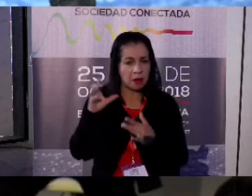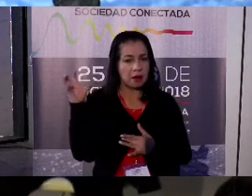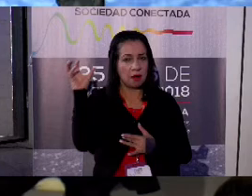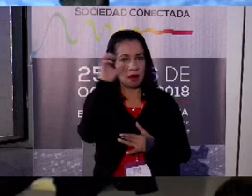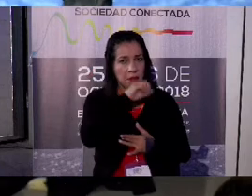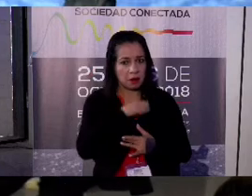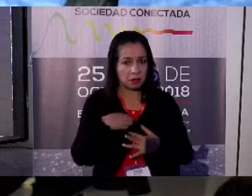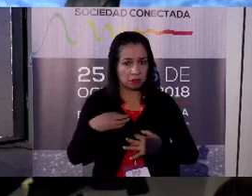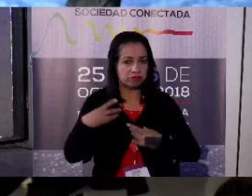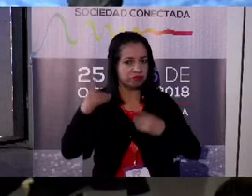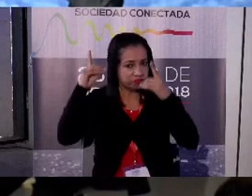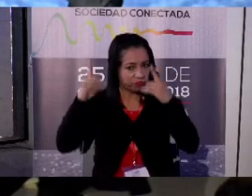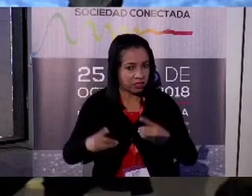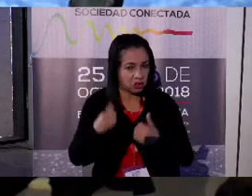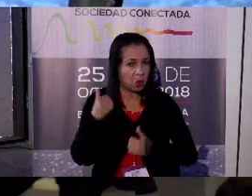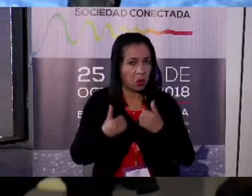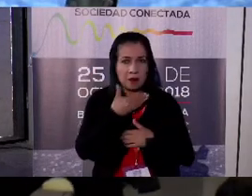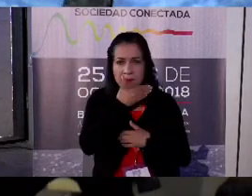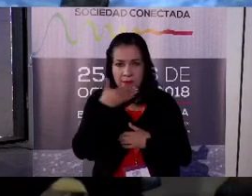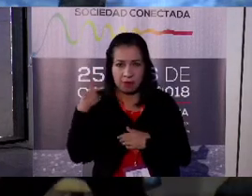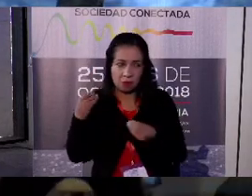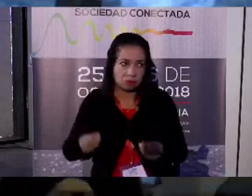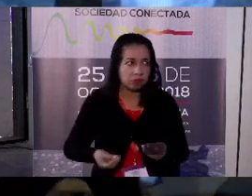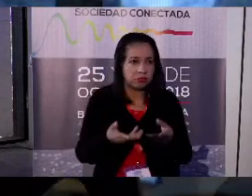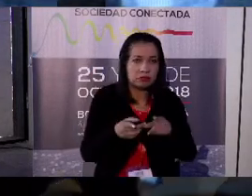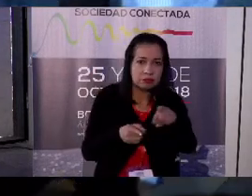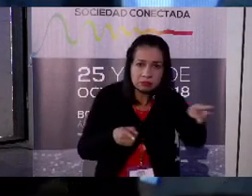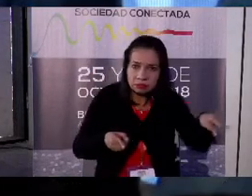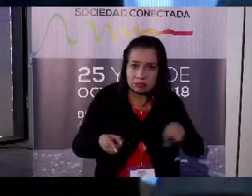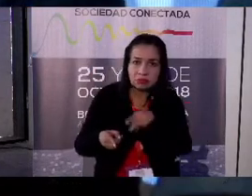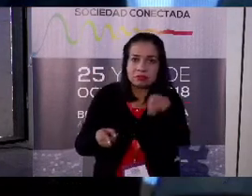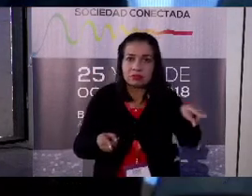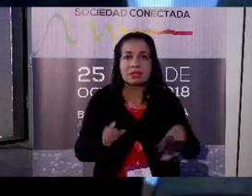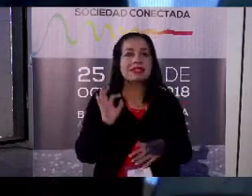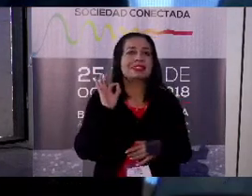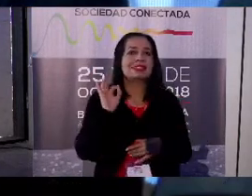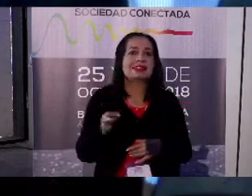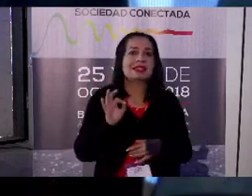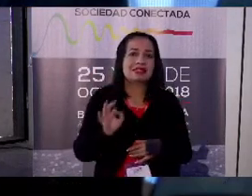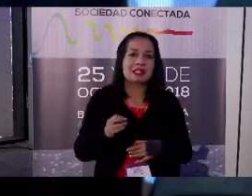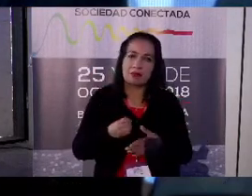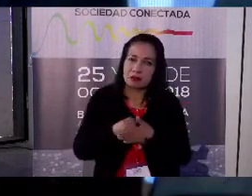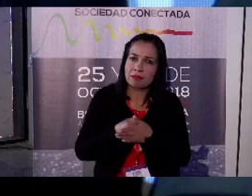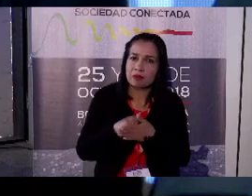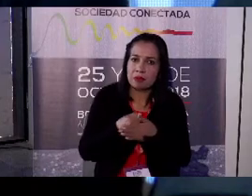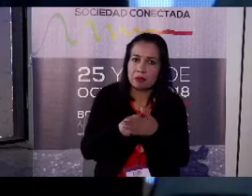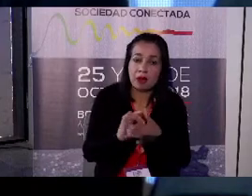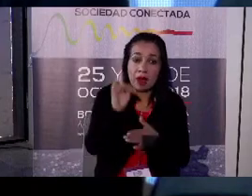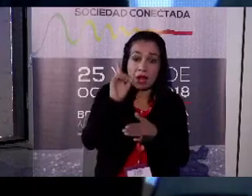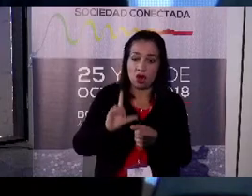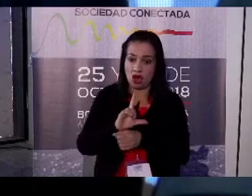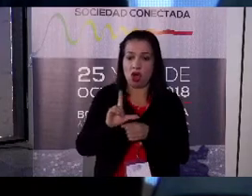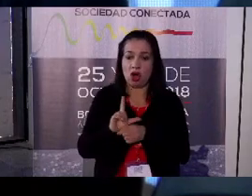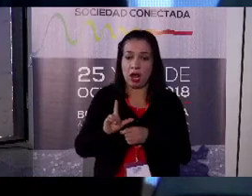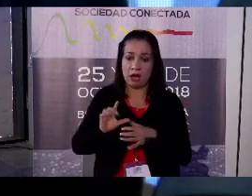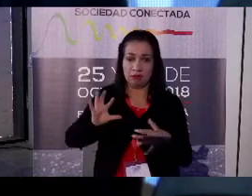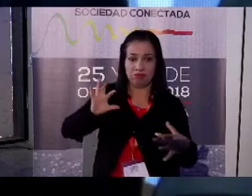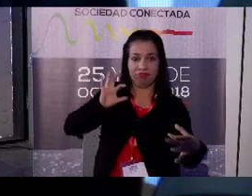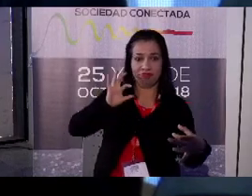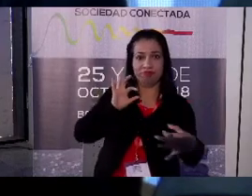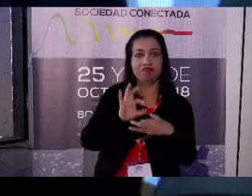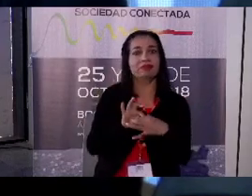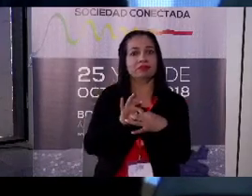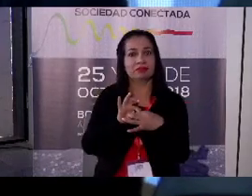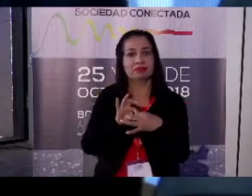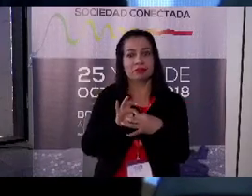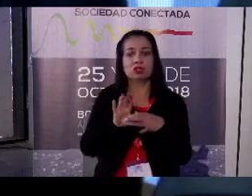conveniente para llegar y siempre fomentando que eh haya un anclaje local donde Buscamos que eh las empresas